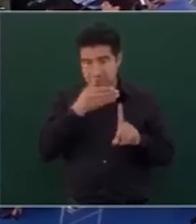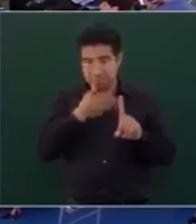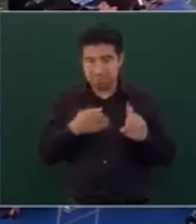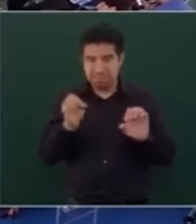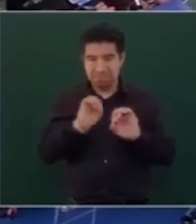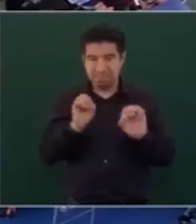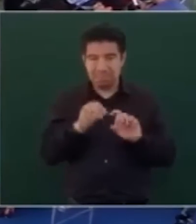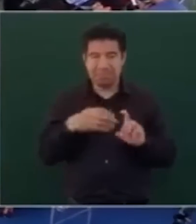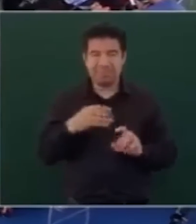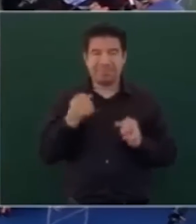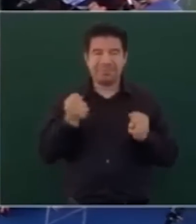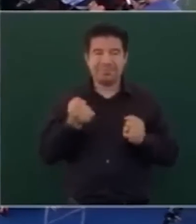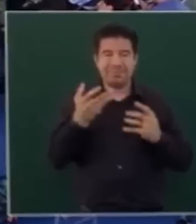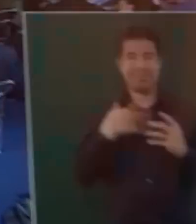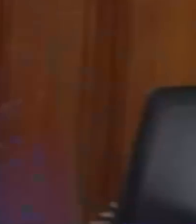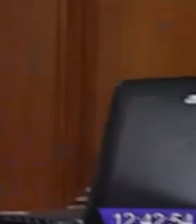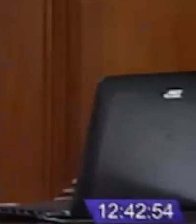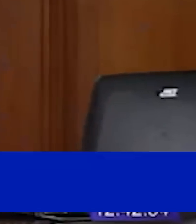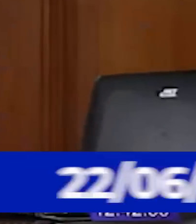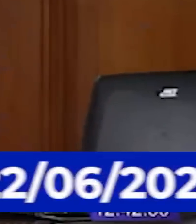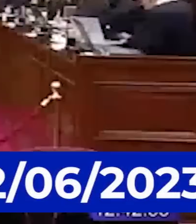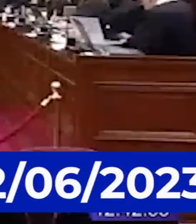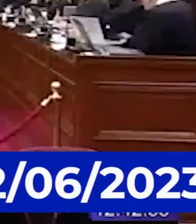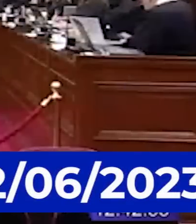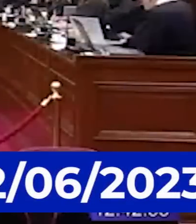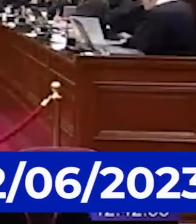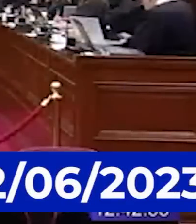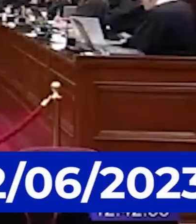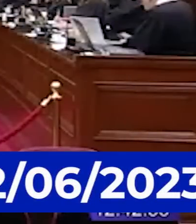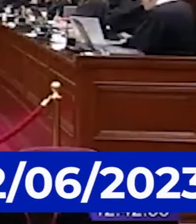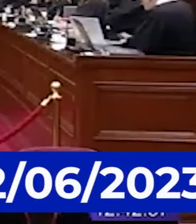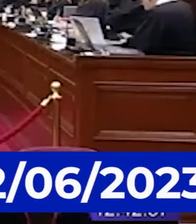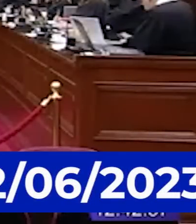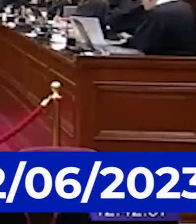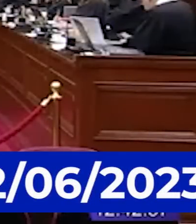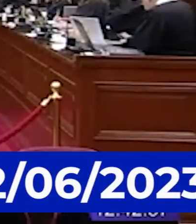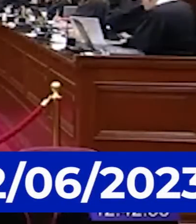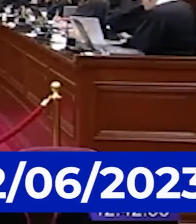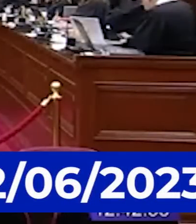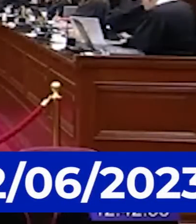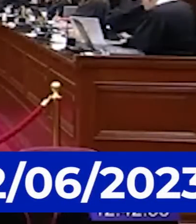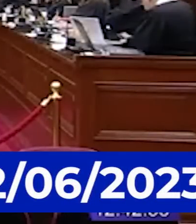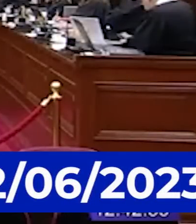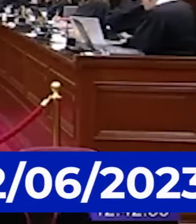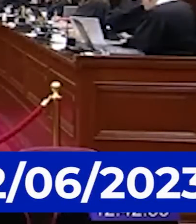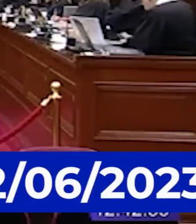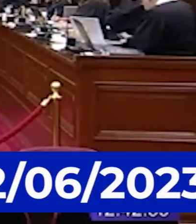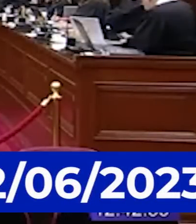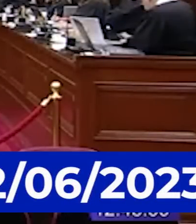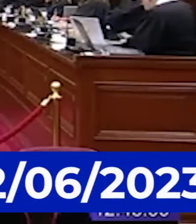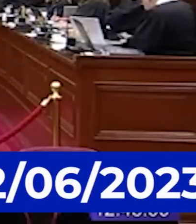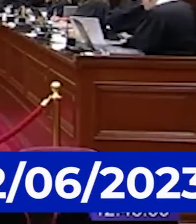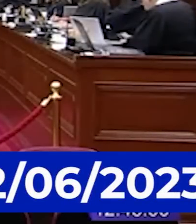un consejo no se le debe de negar a nadie. Gracias, señora ministra presidenta. Desde 2010, que fue la